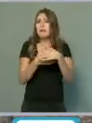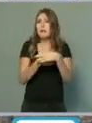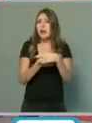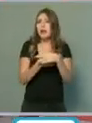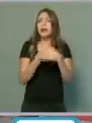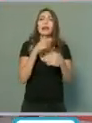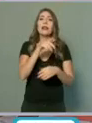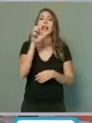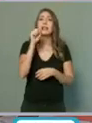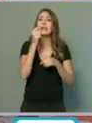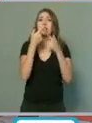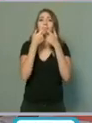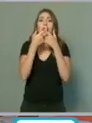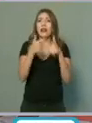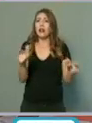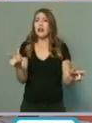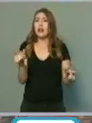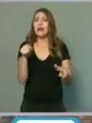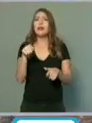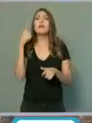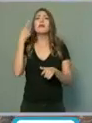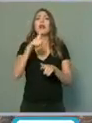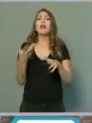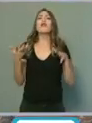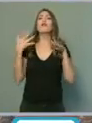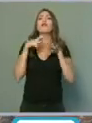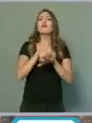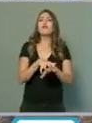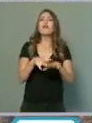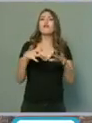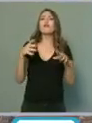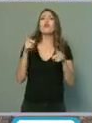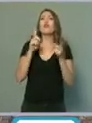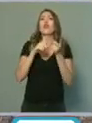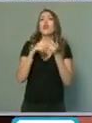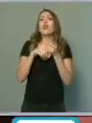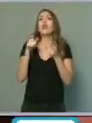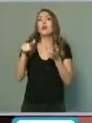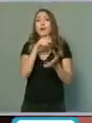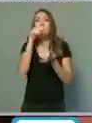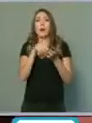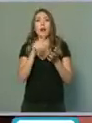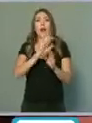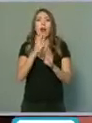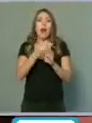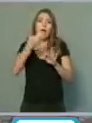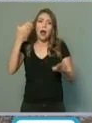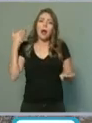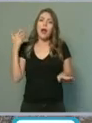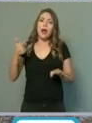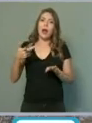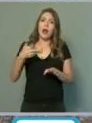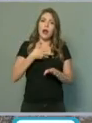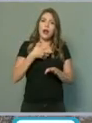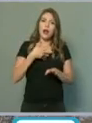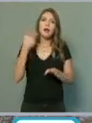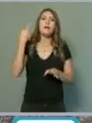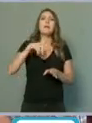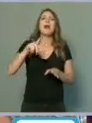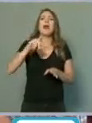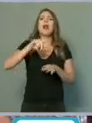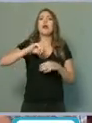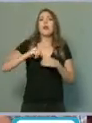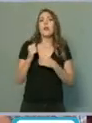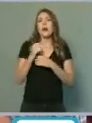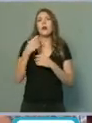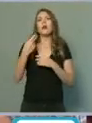es reintegrarla a un medio ambiente donde ella estuvo presente. ¿Sí? Y es para recuperar esa huella biológica. Y que eso es muy importante, porque